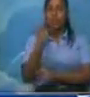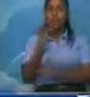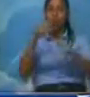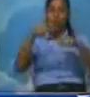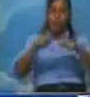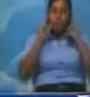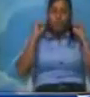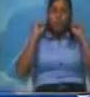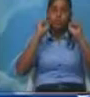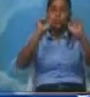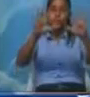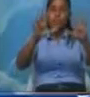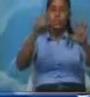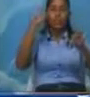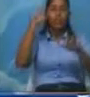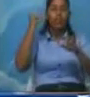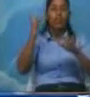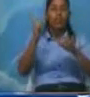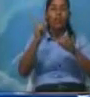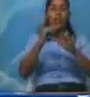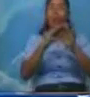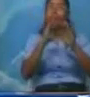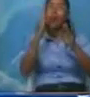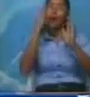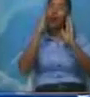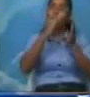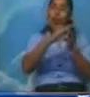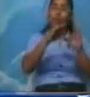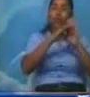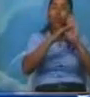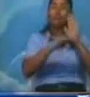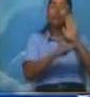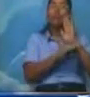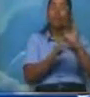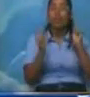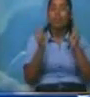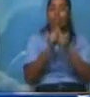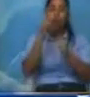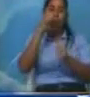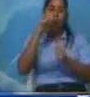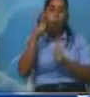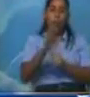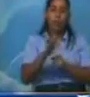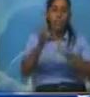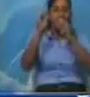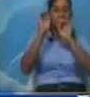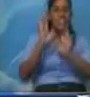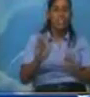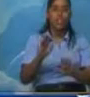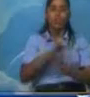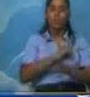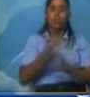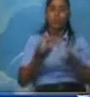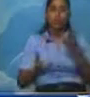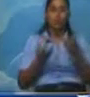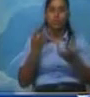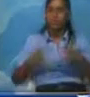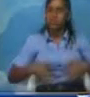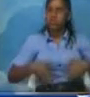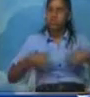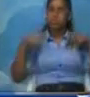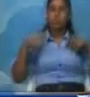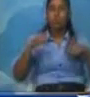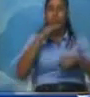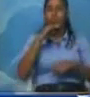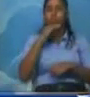del hombre detiene su furor detiene su furor Hay personas amados hermanos que no tienen rienda que no